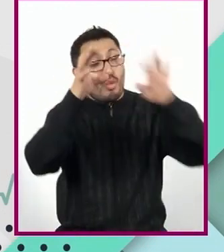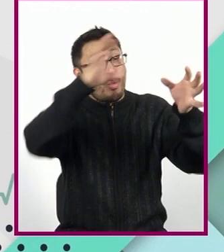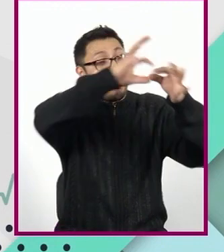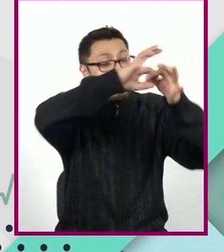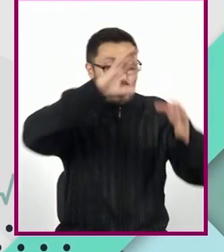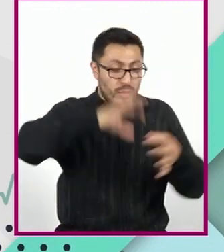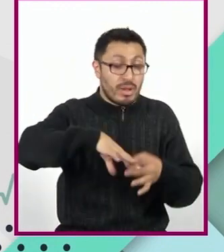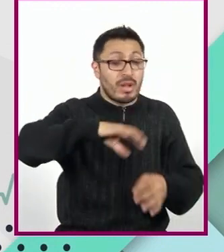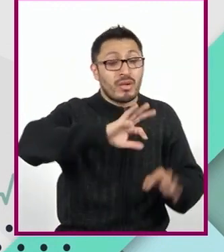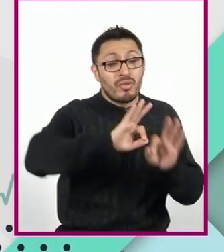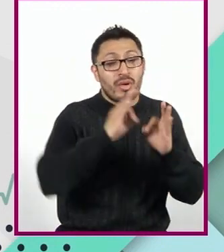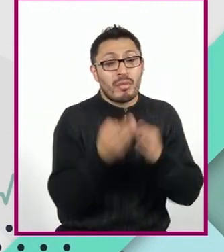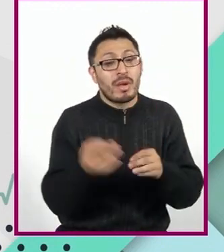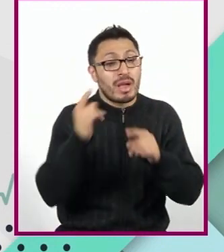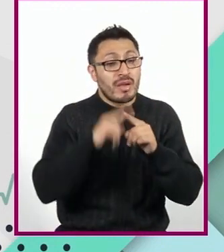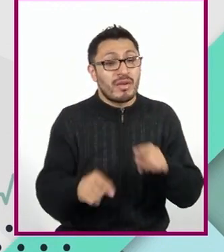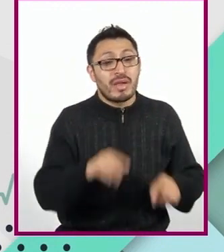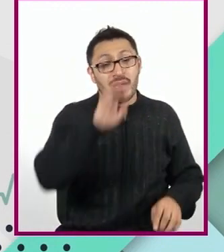otro cuadrilátero